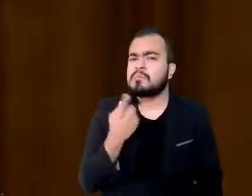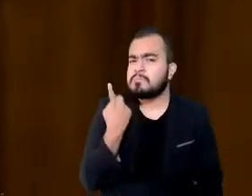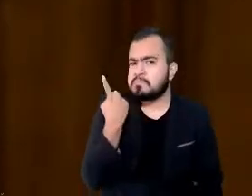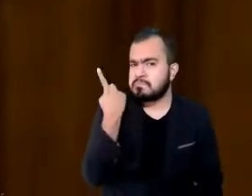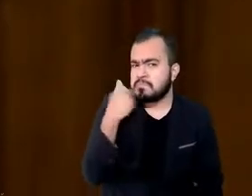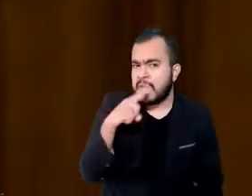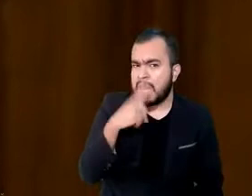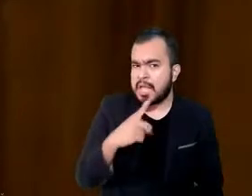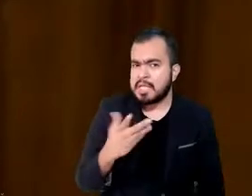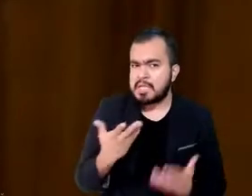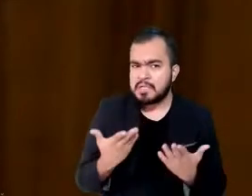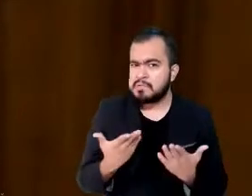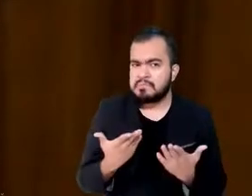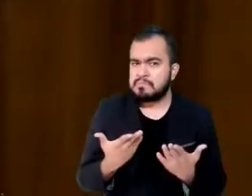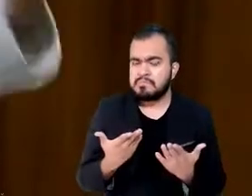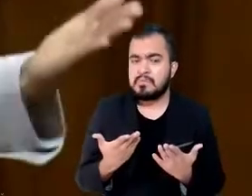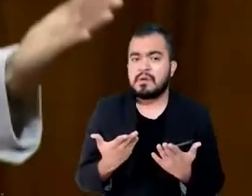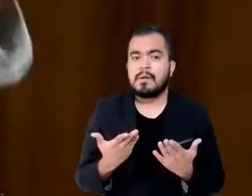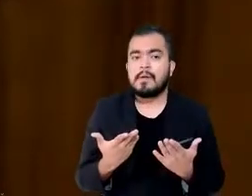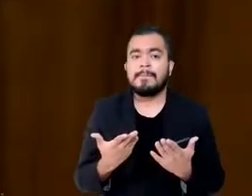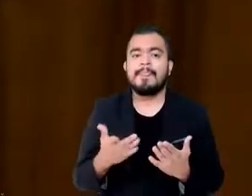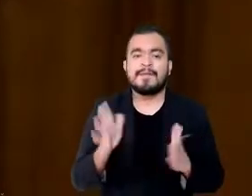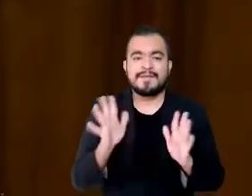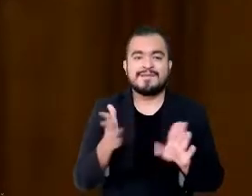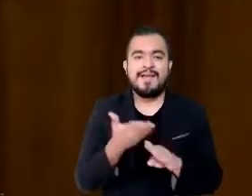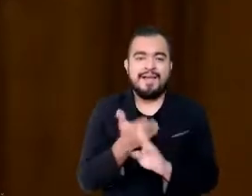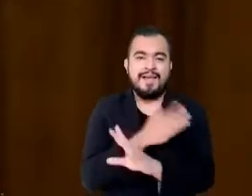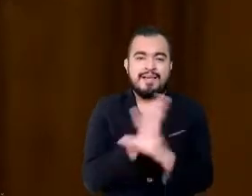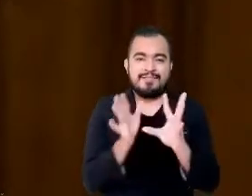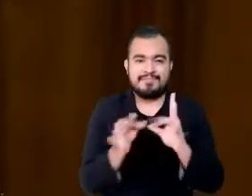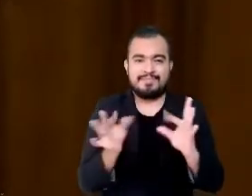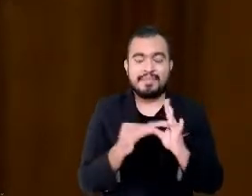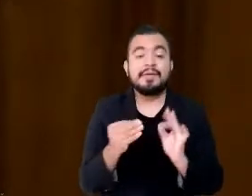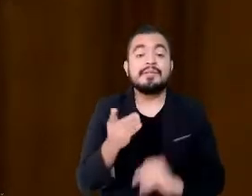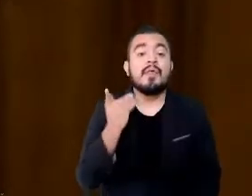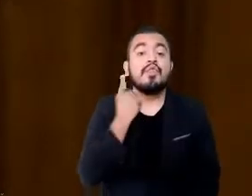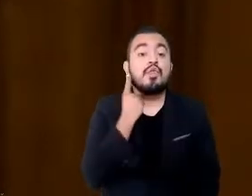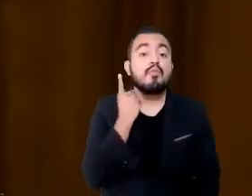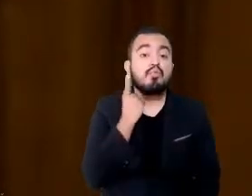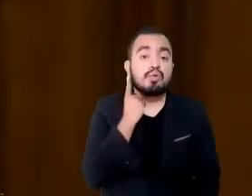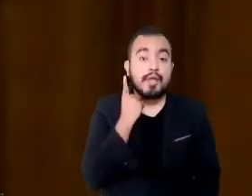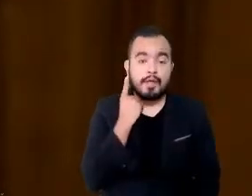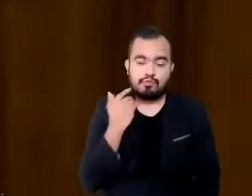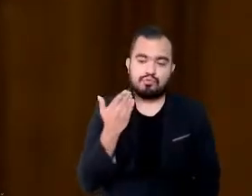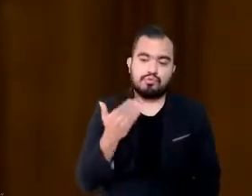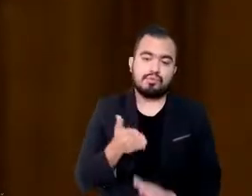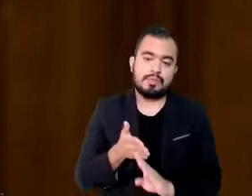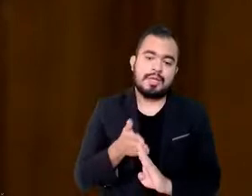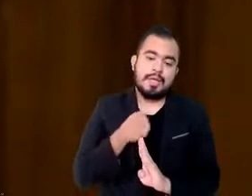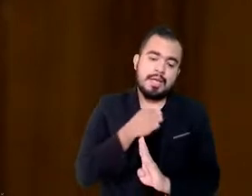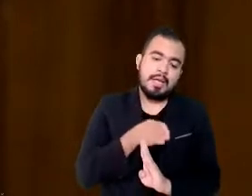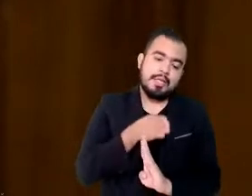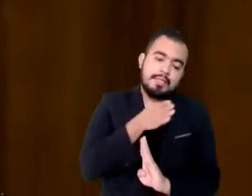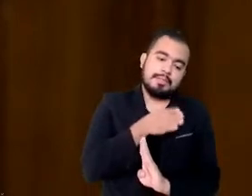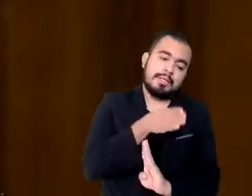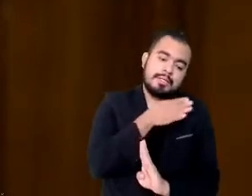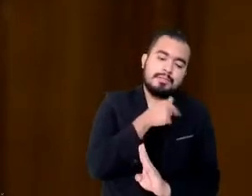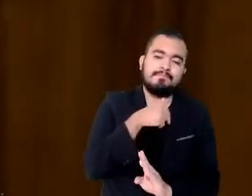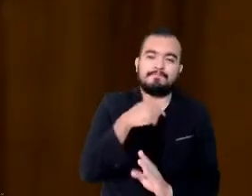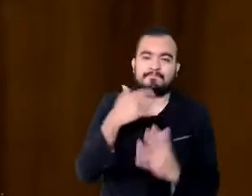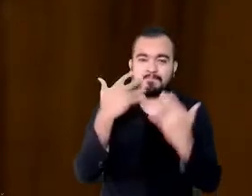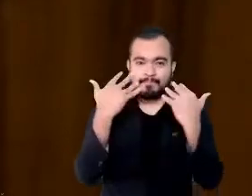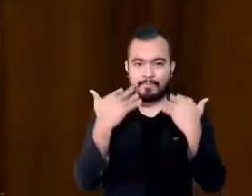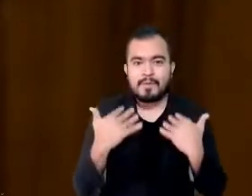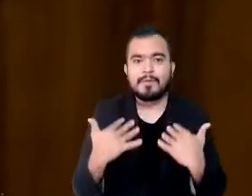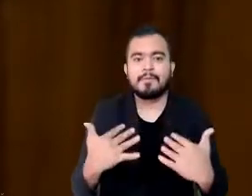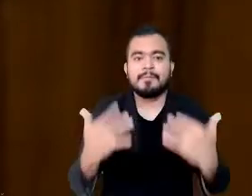como se estaba comentando por nuestros diputados que me antecedieron en la, en el uso de esta tribuna